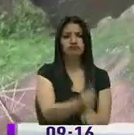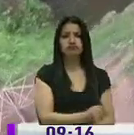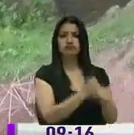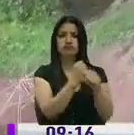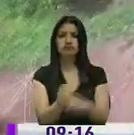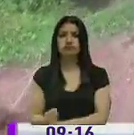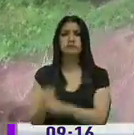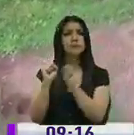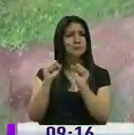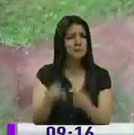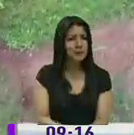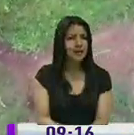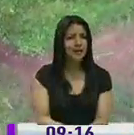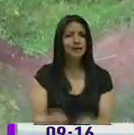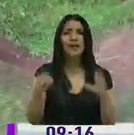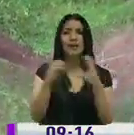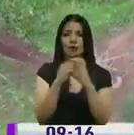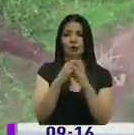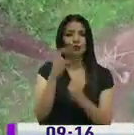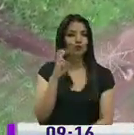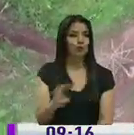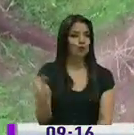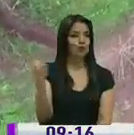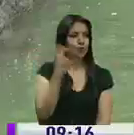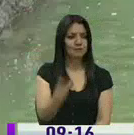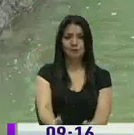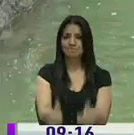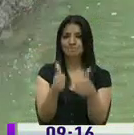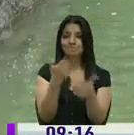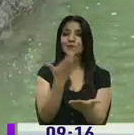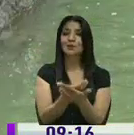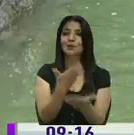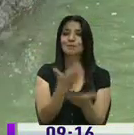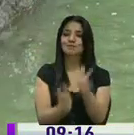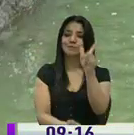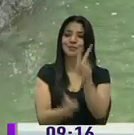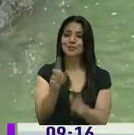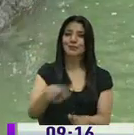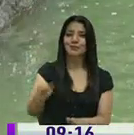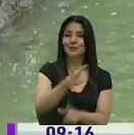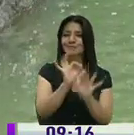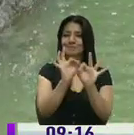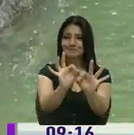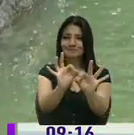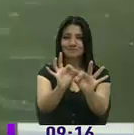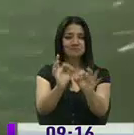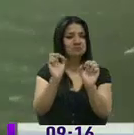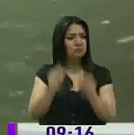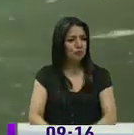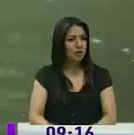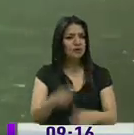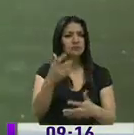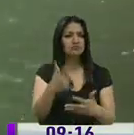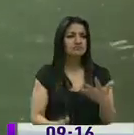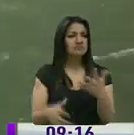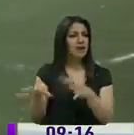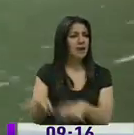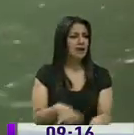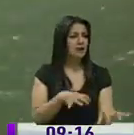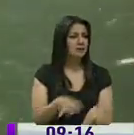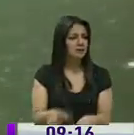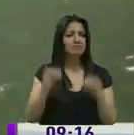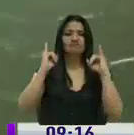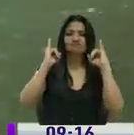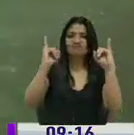y es que el ecoturismo se ha convertido en la fuerza económica de sus habitantes quienes ofrecen una variada lista de actividades recreativas